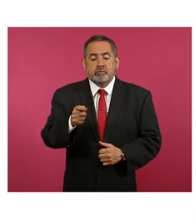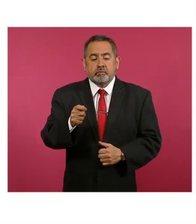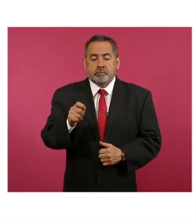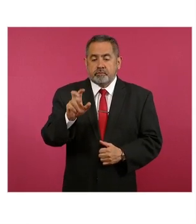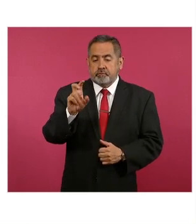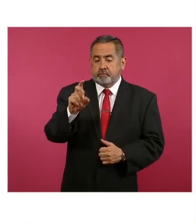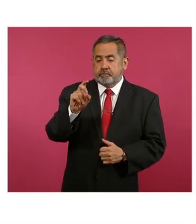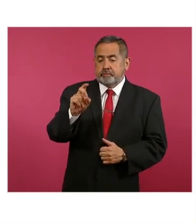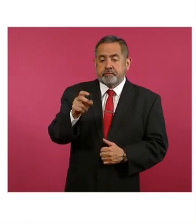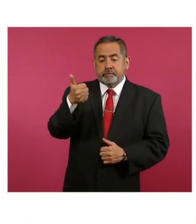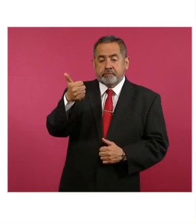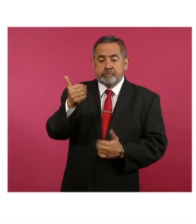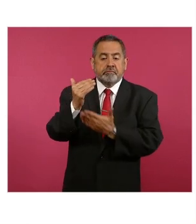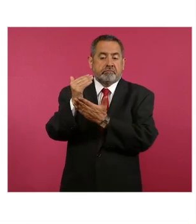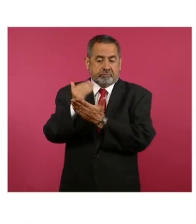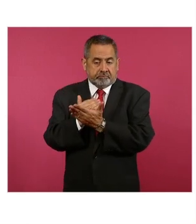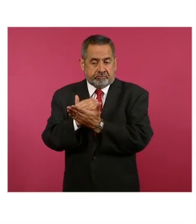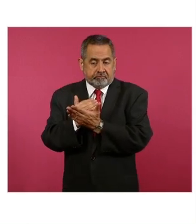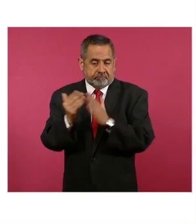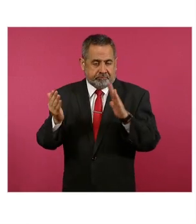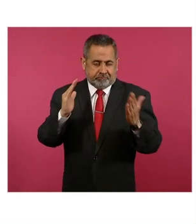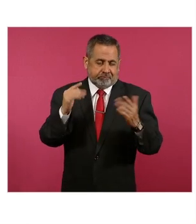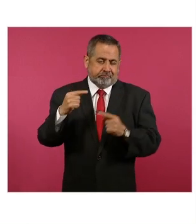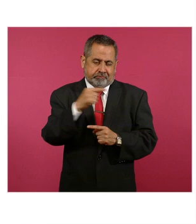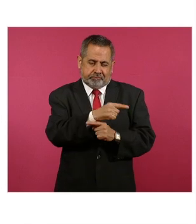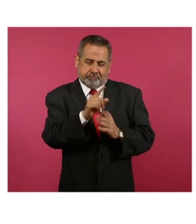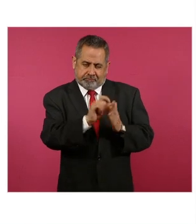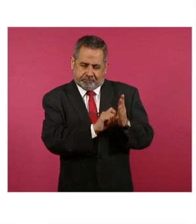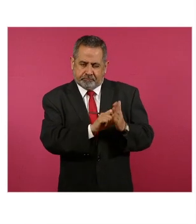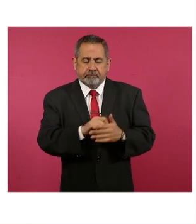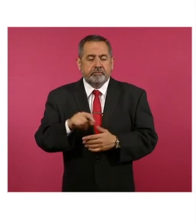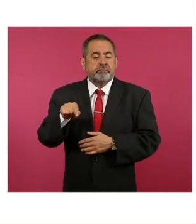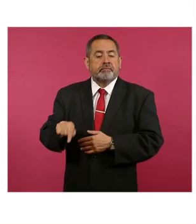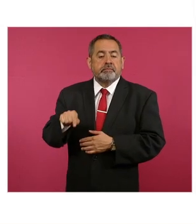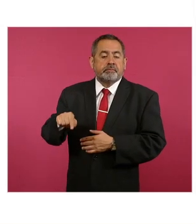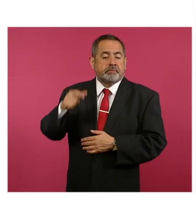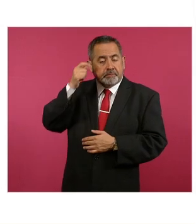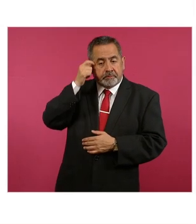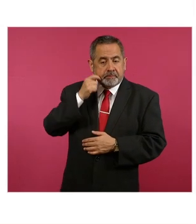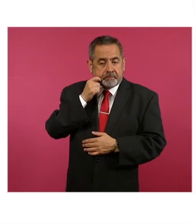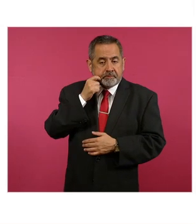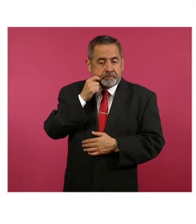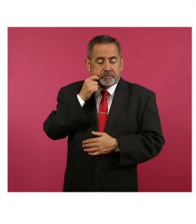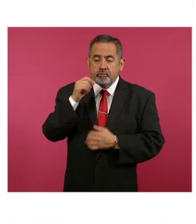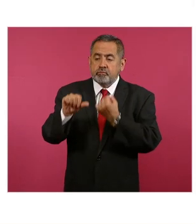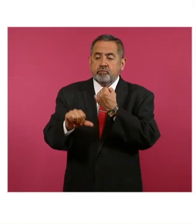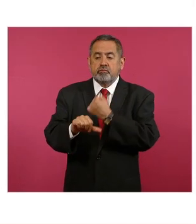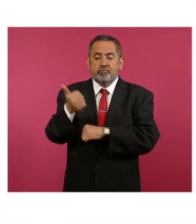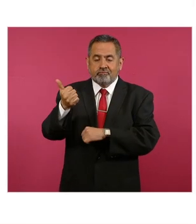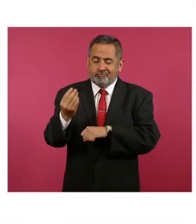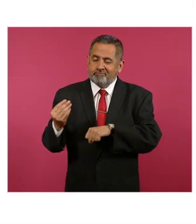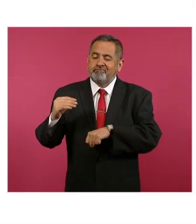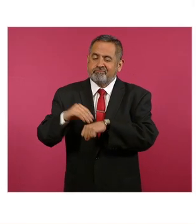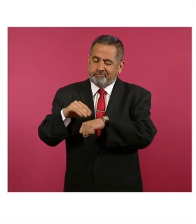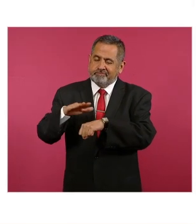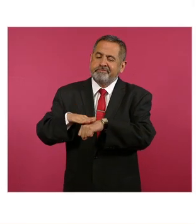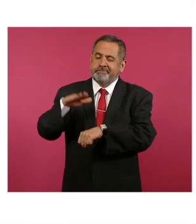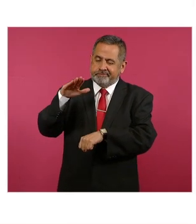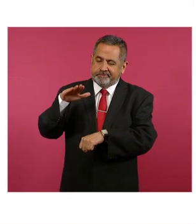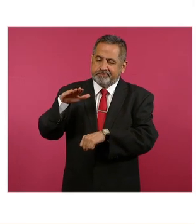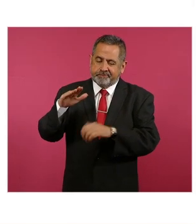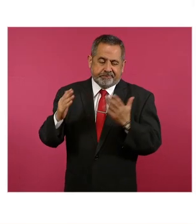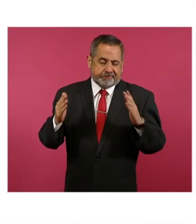homicidios menos que el mes anterior. En Guerrero, 11 homicidios más que el mes de enero.